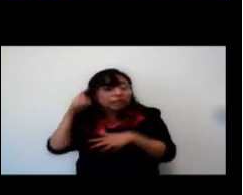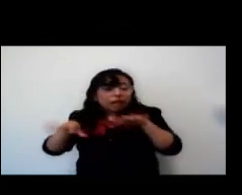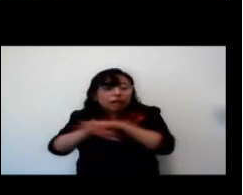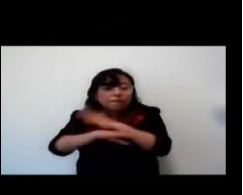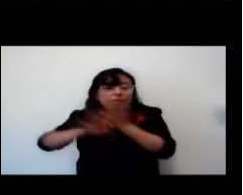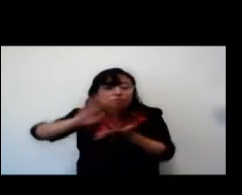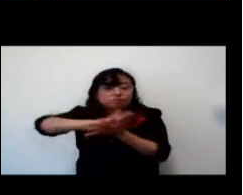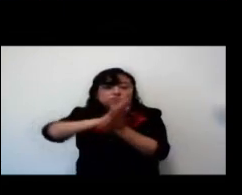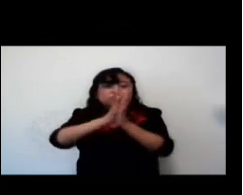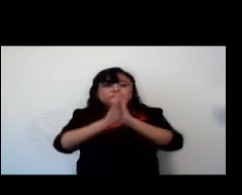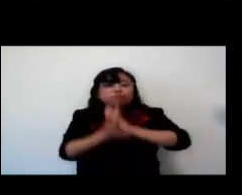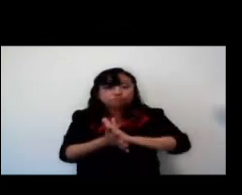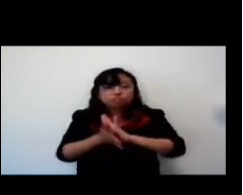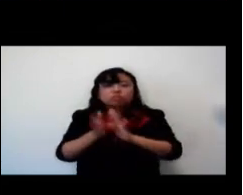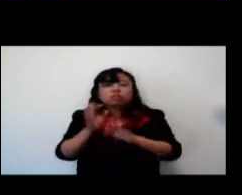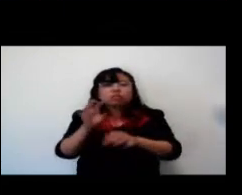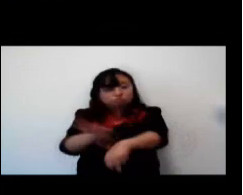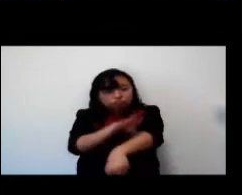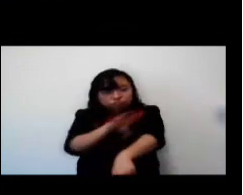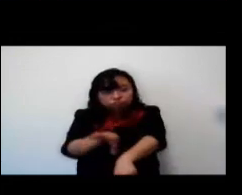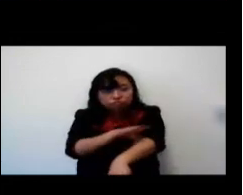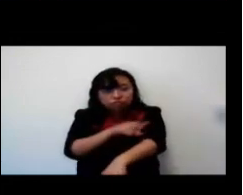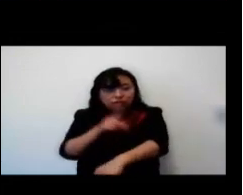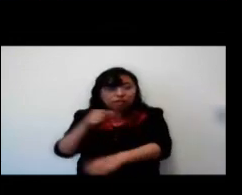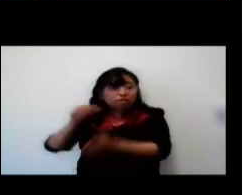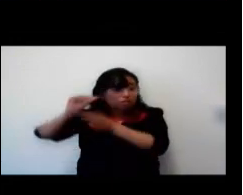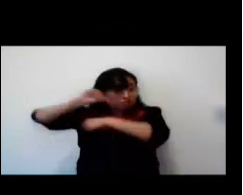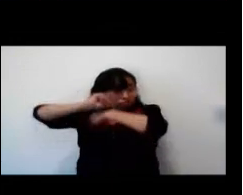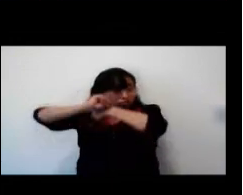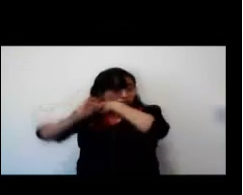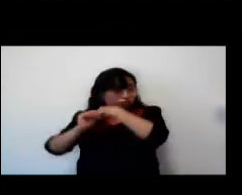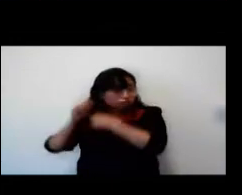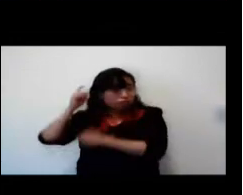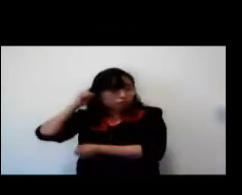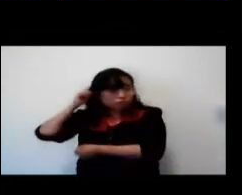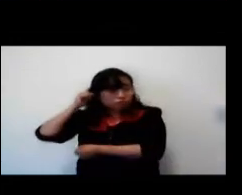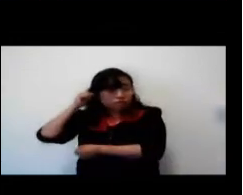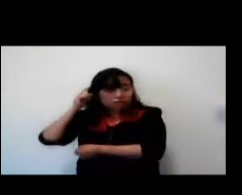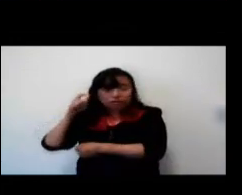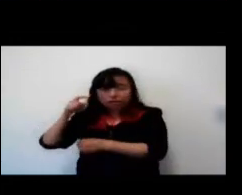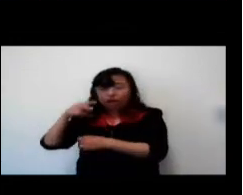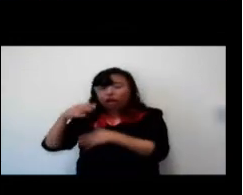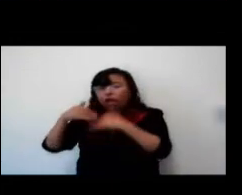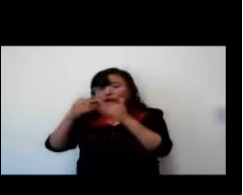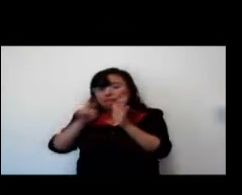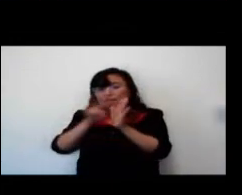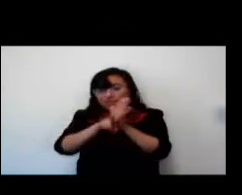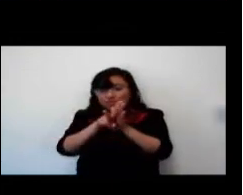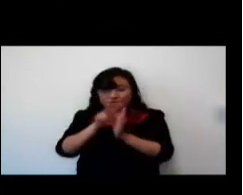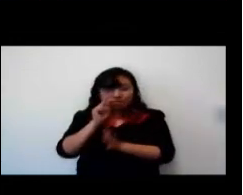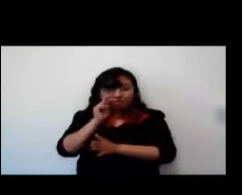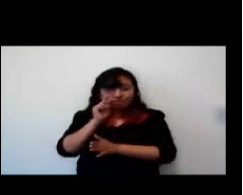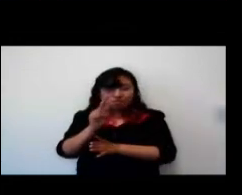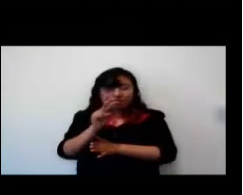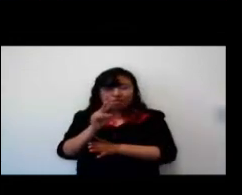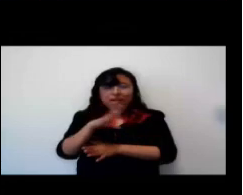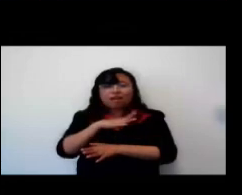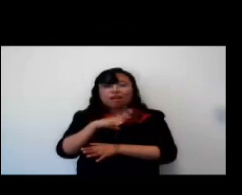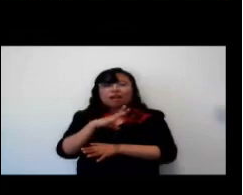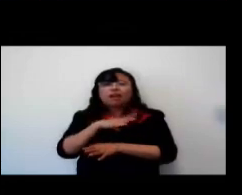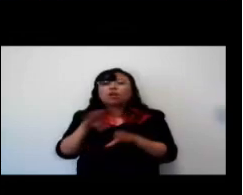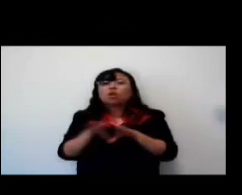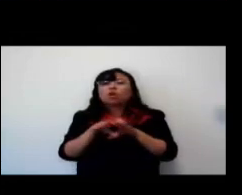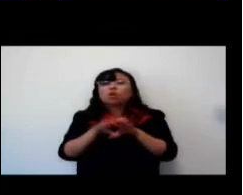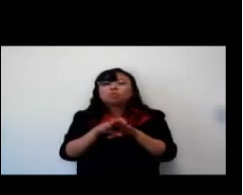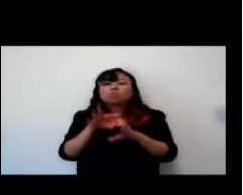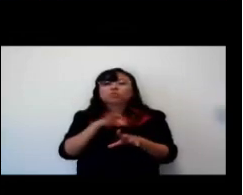través de una cirugía, abriendo por detrás de la oreja, como lo vimos en el video, vamos a hacer un abordaje para poder llegar